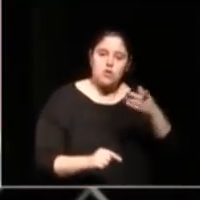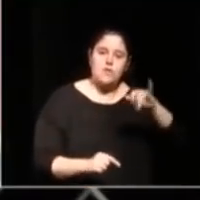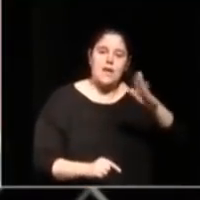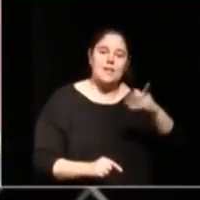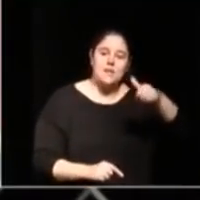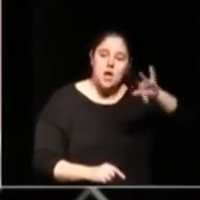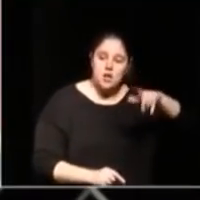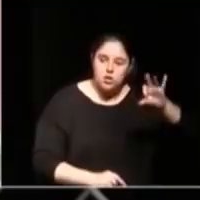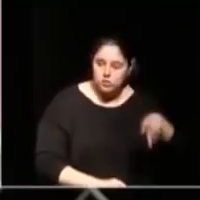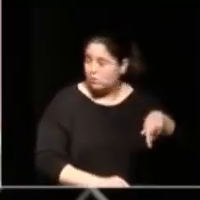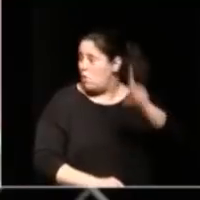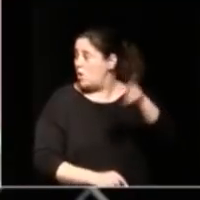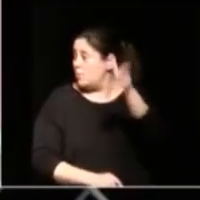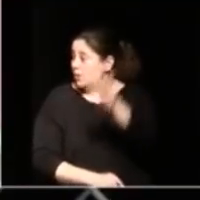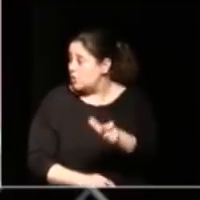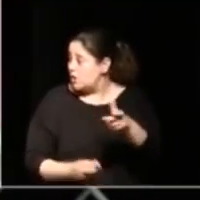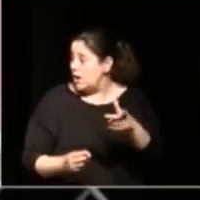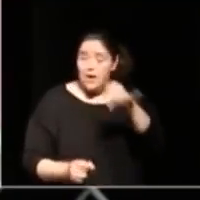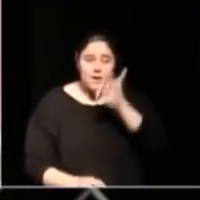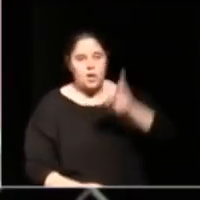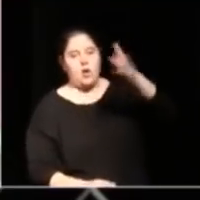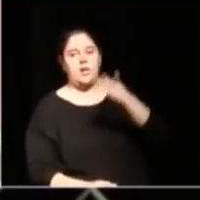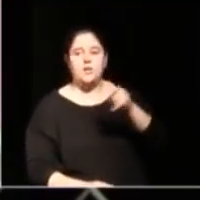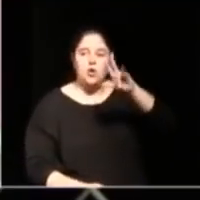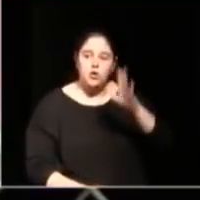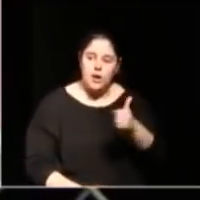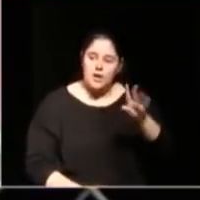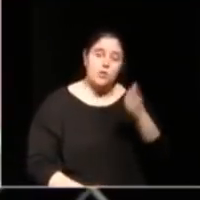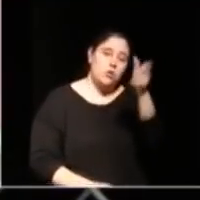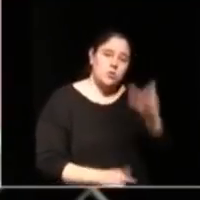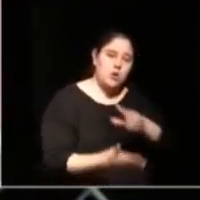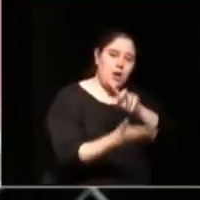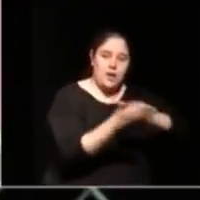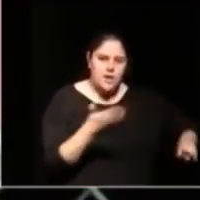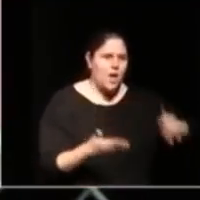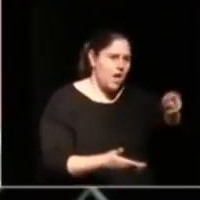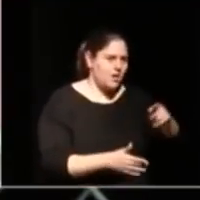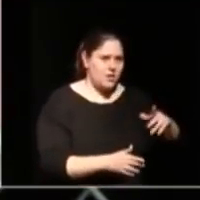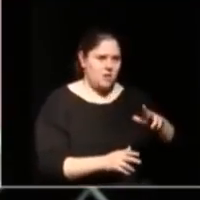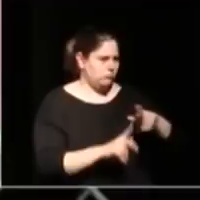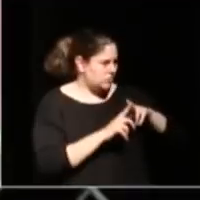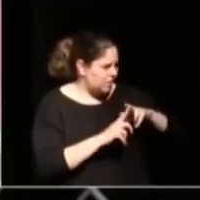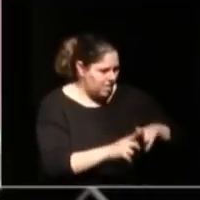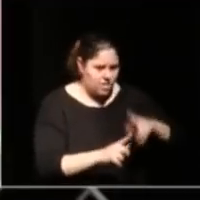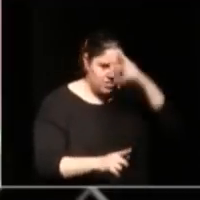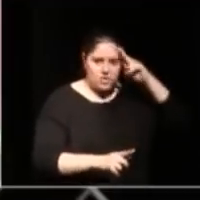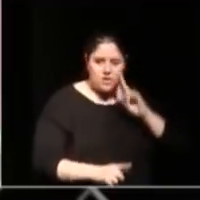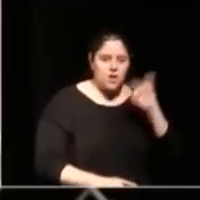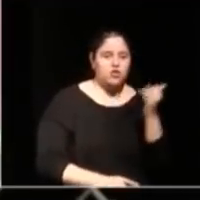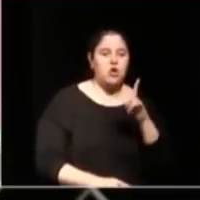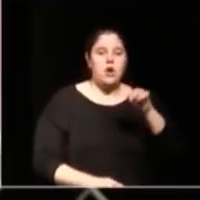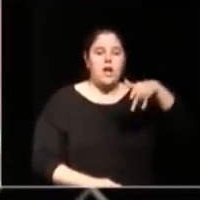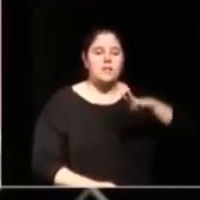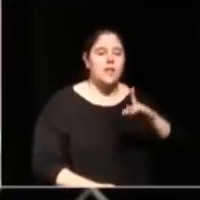Castañón. Un riojano, Kiko Garrido. Y una gallega, que es una referencia de la dignidad en Marea, Yolanda